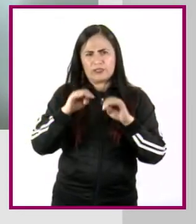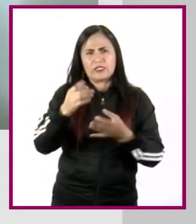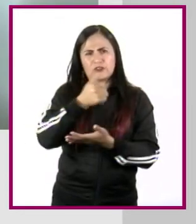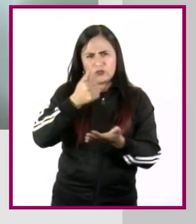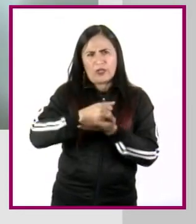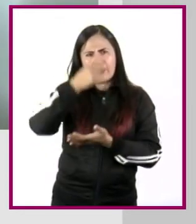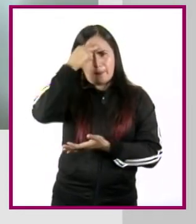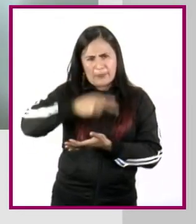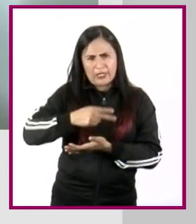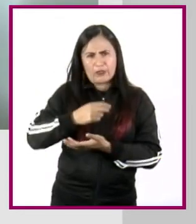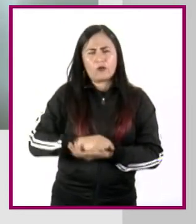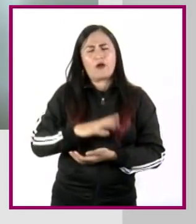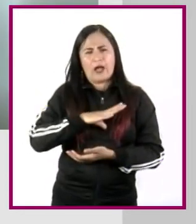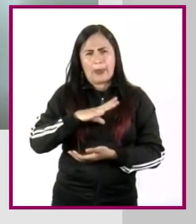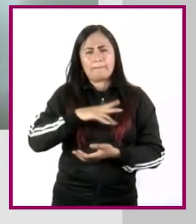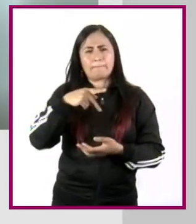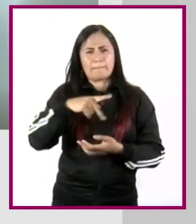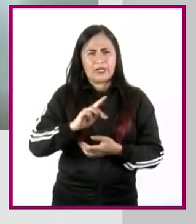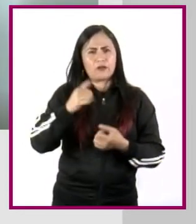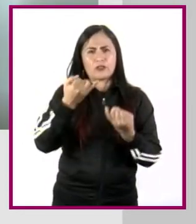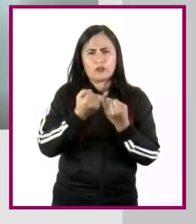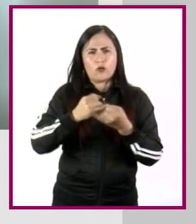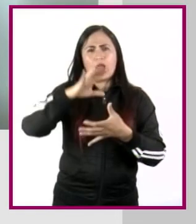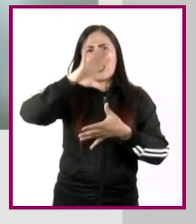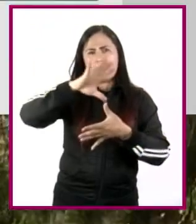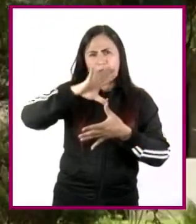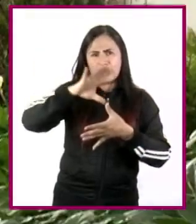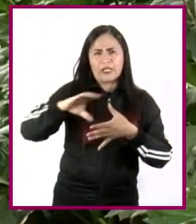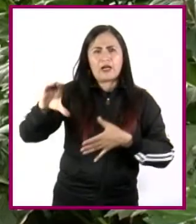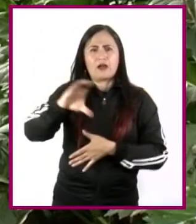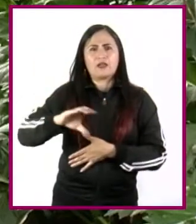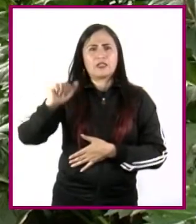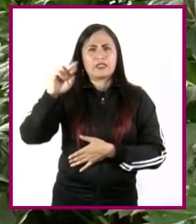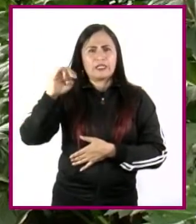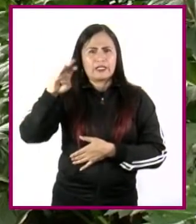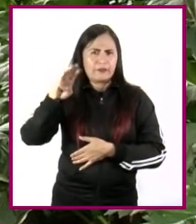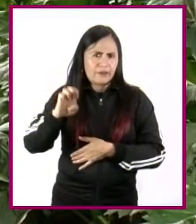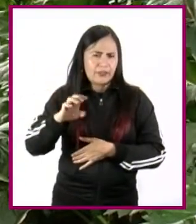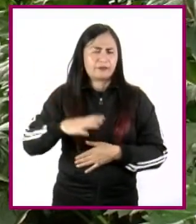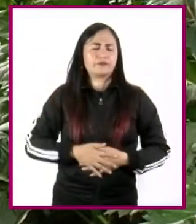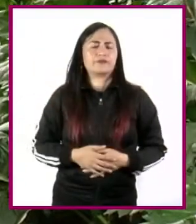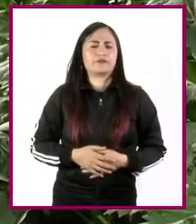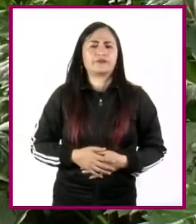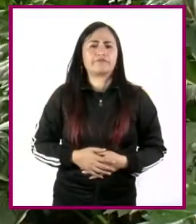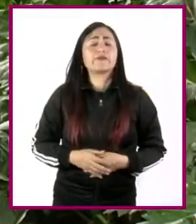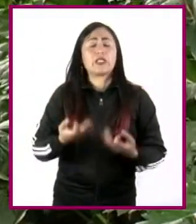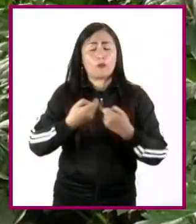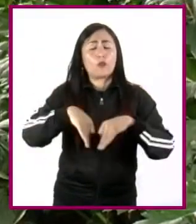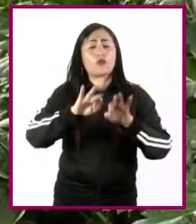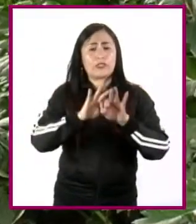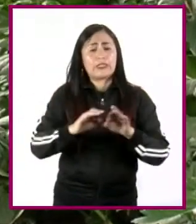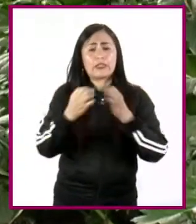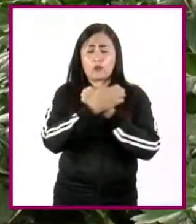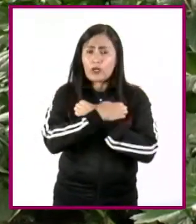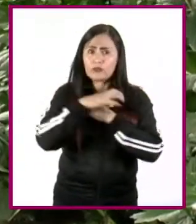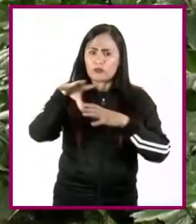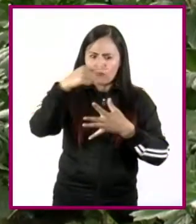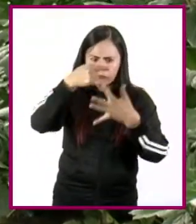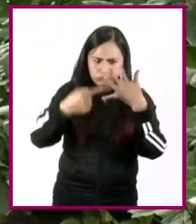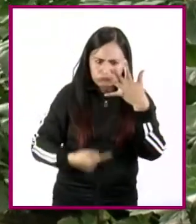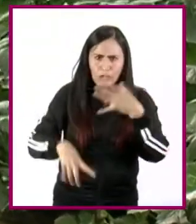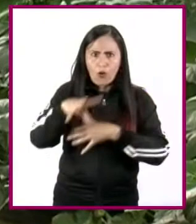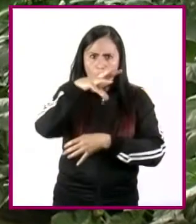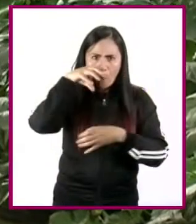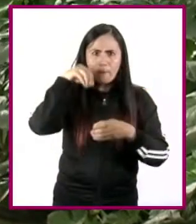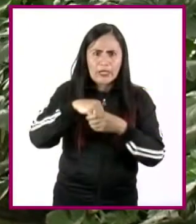México, pero también a nivel regional en América Latina y el Caribe. Es muy importante tener una educación integral que, además de la